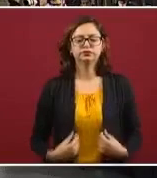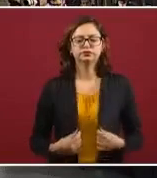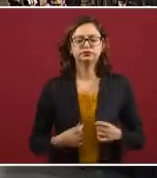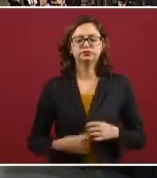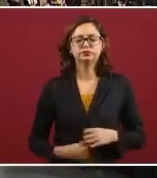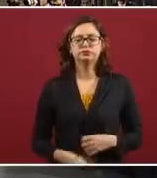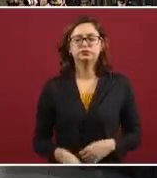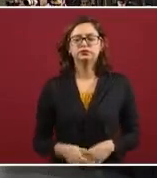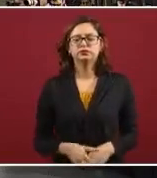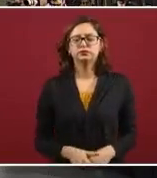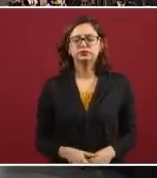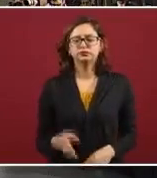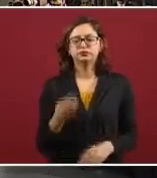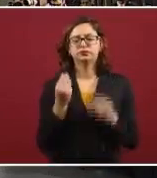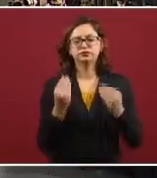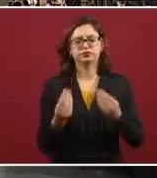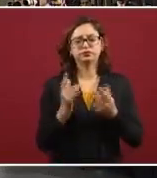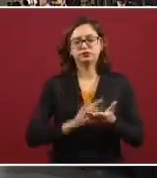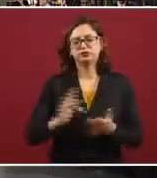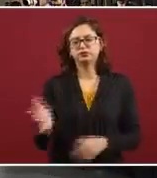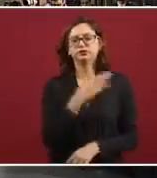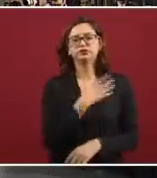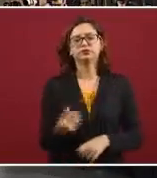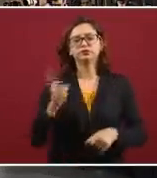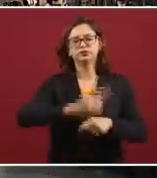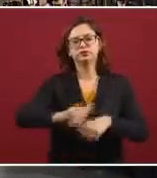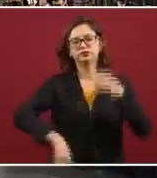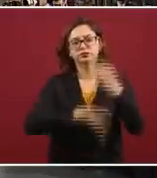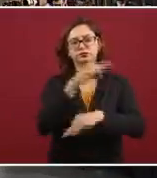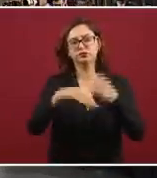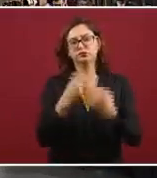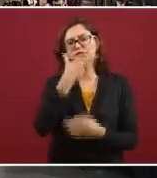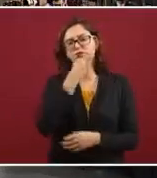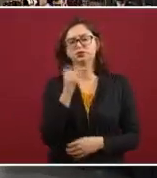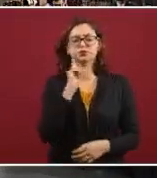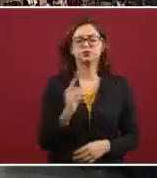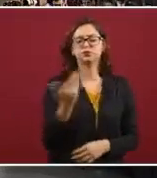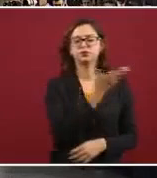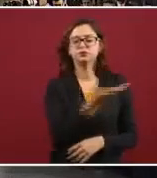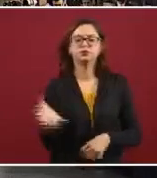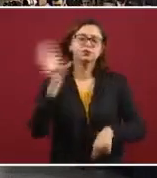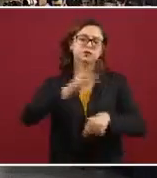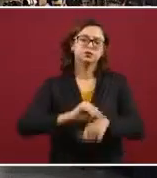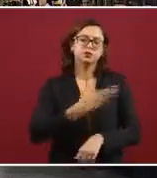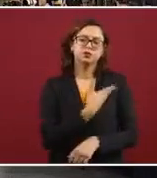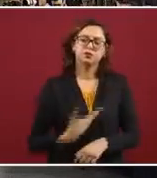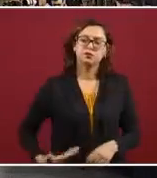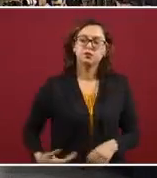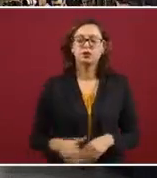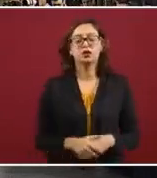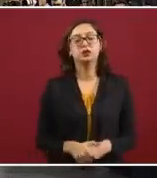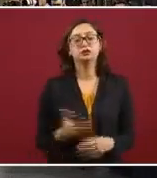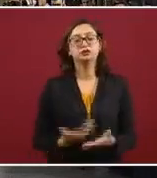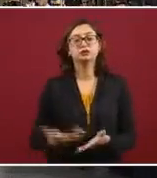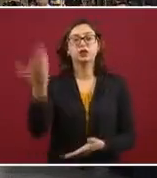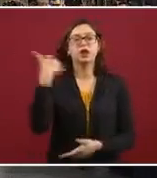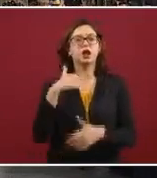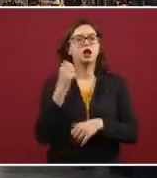Muchas gracias. Buenos días a todas y a todos. Con su permiso, presidente. Hace 40 años, en